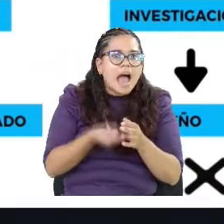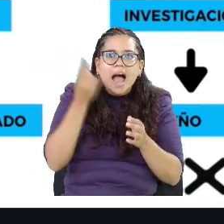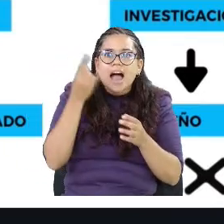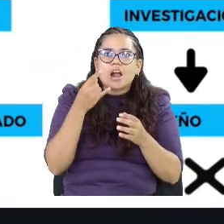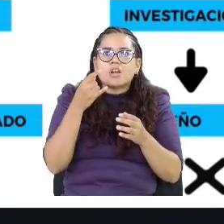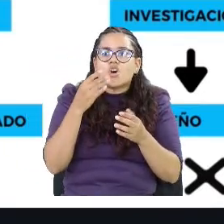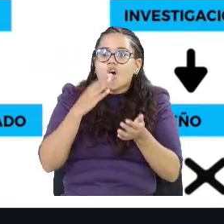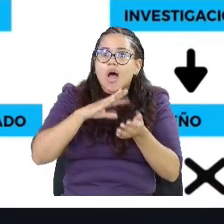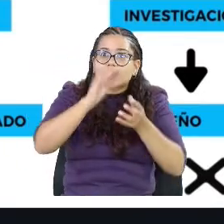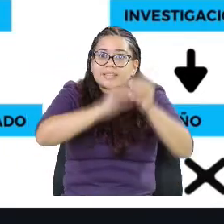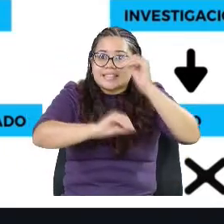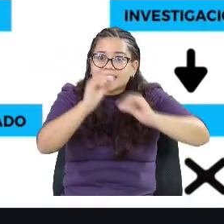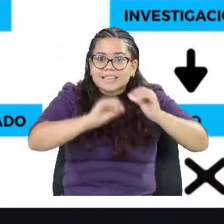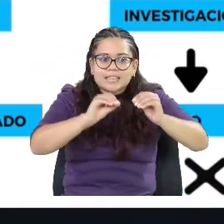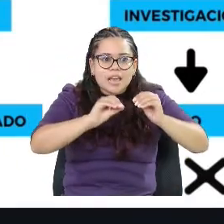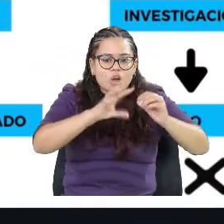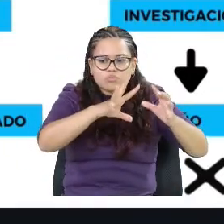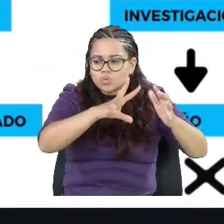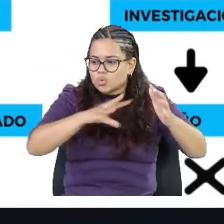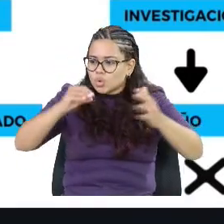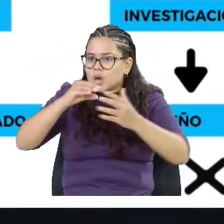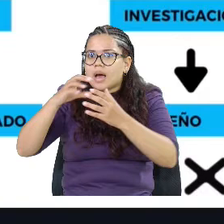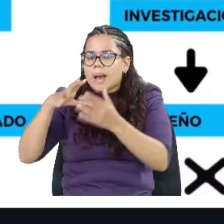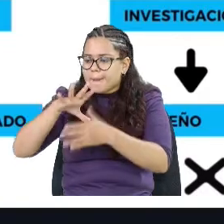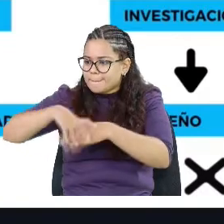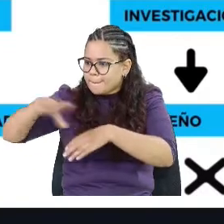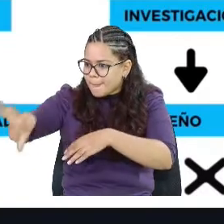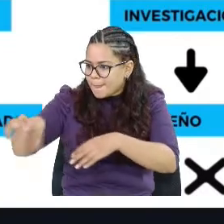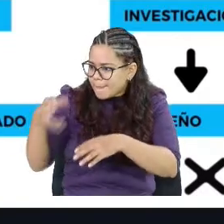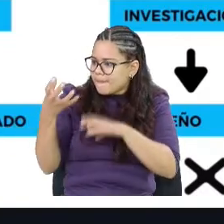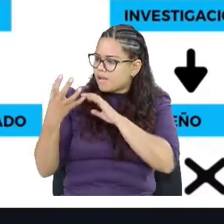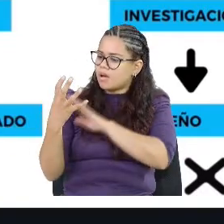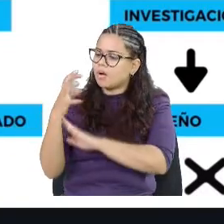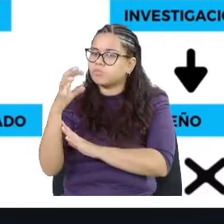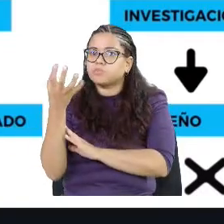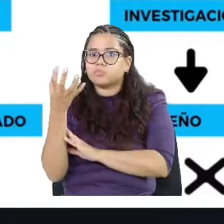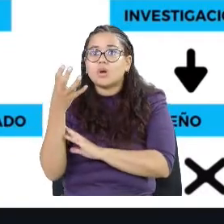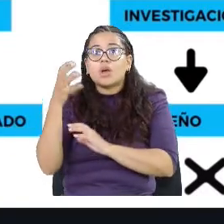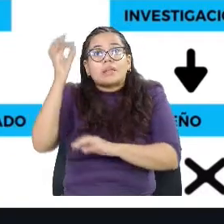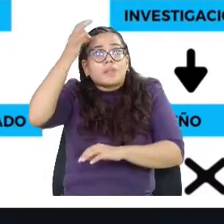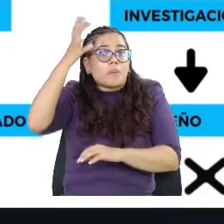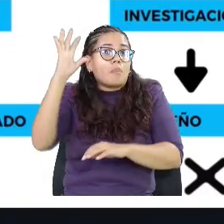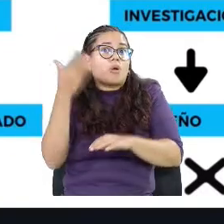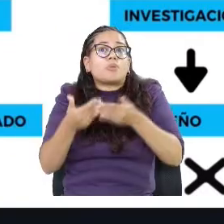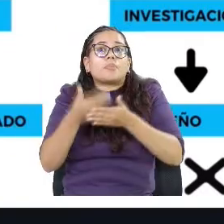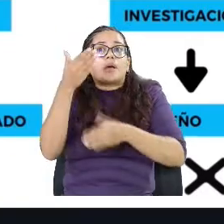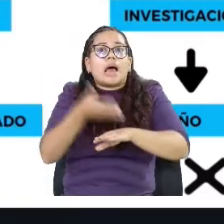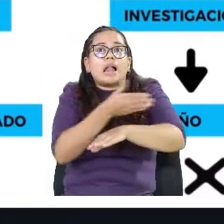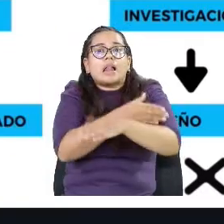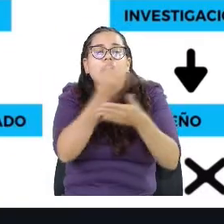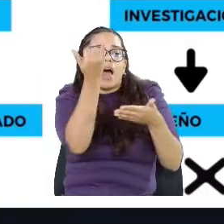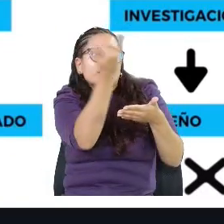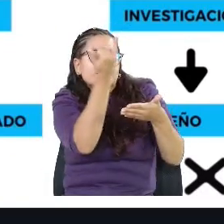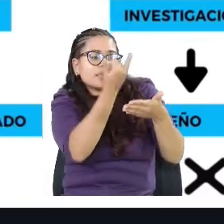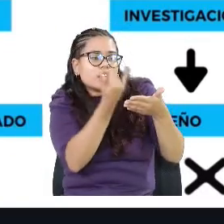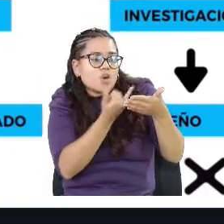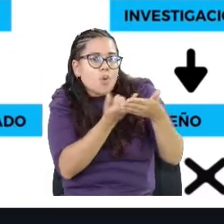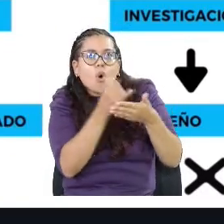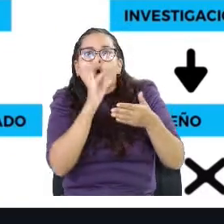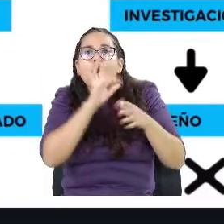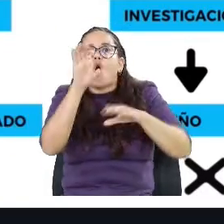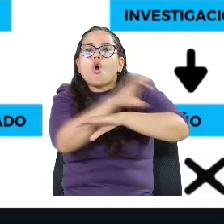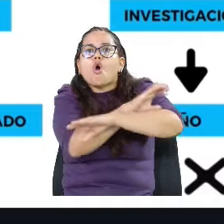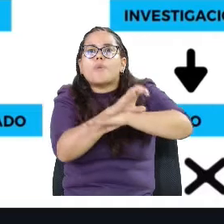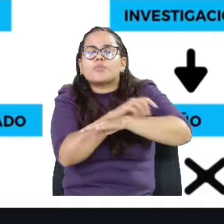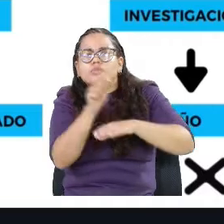ese diseño que posiblemente se inició desde un dibujo o se inició desde un modelado 3D y